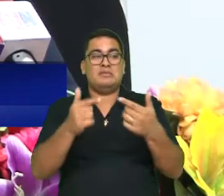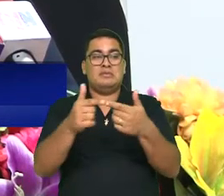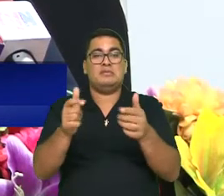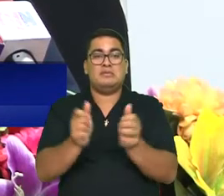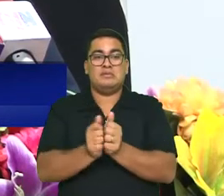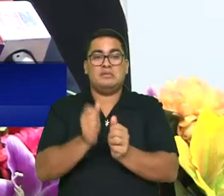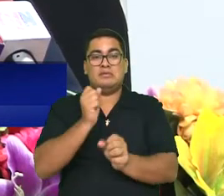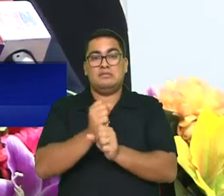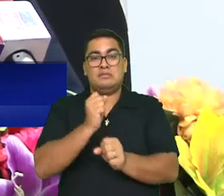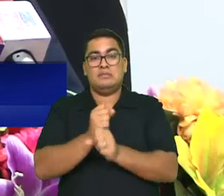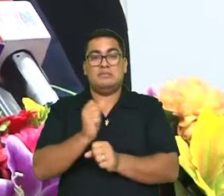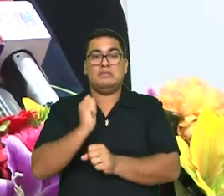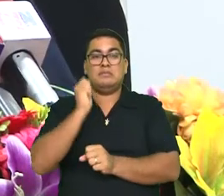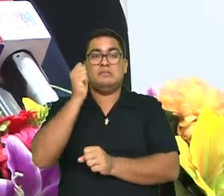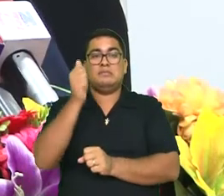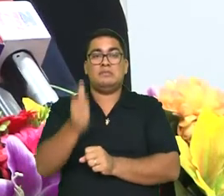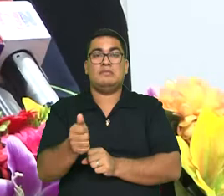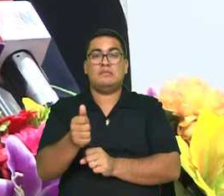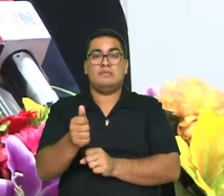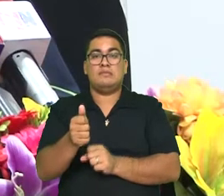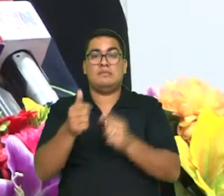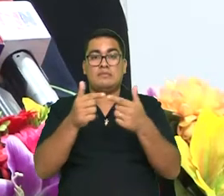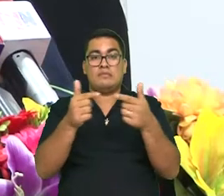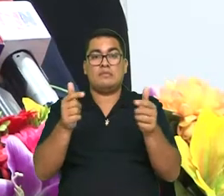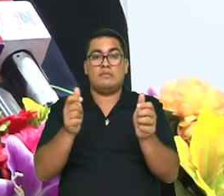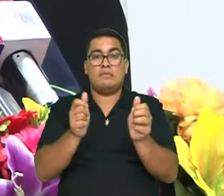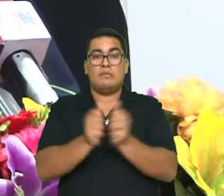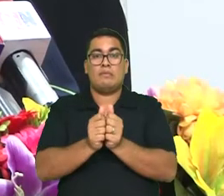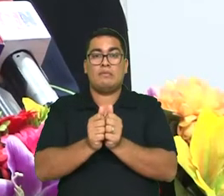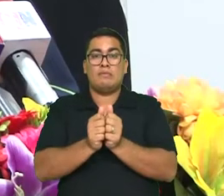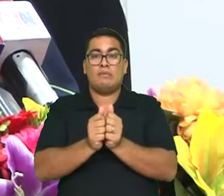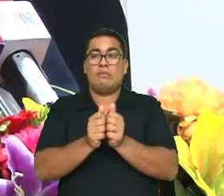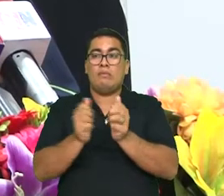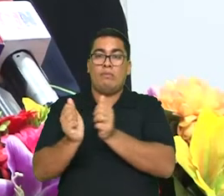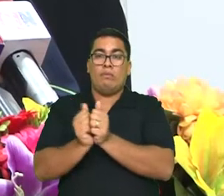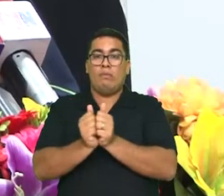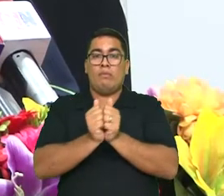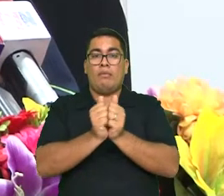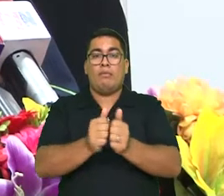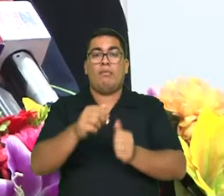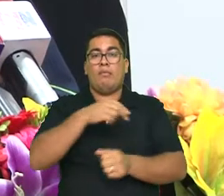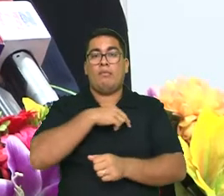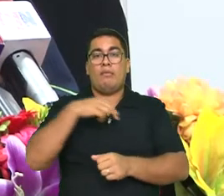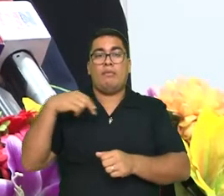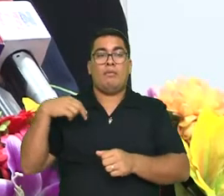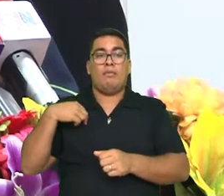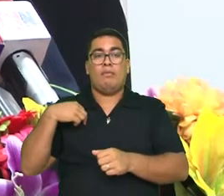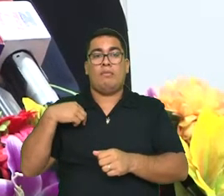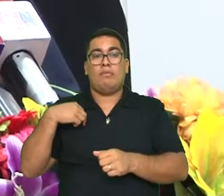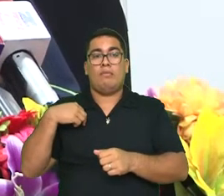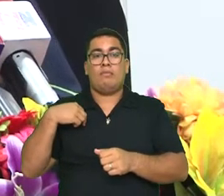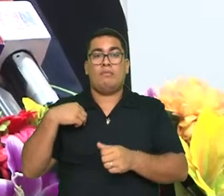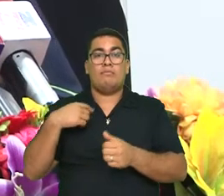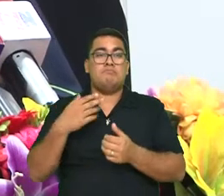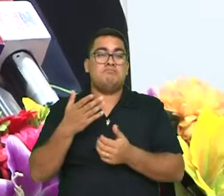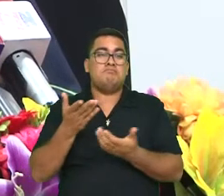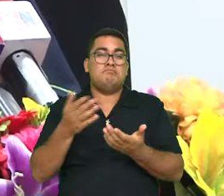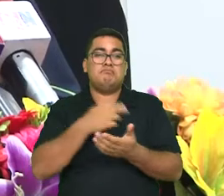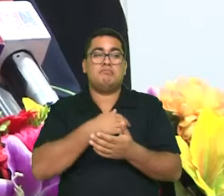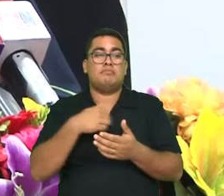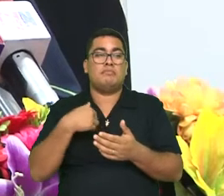trabajando y mañana sale un equipo, los vamos a acompañar nosotros. Vamos a llevar a